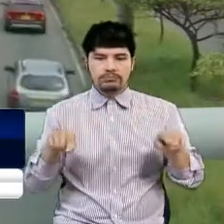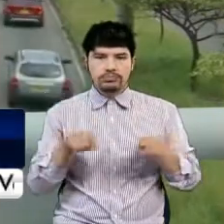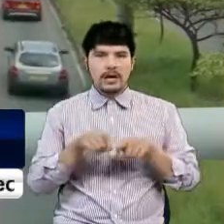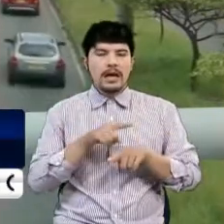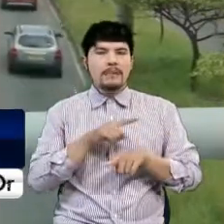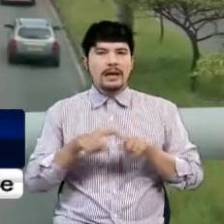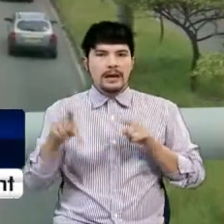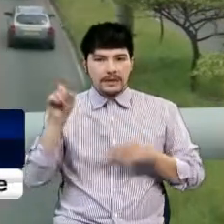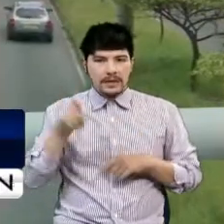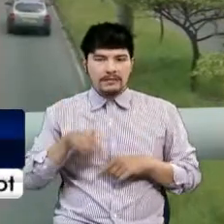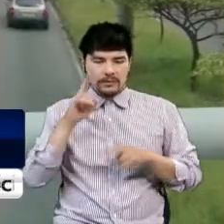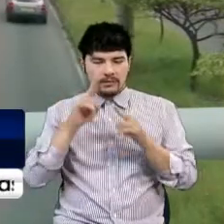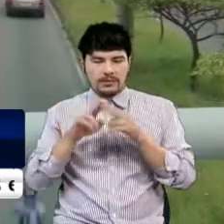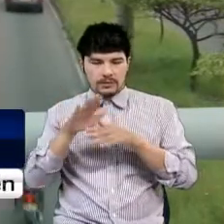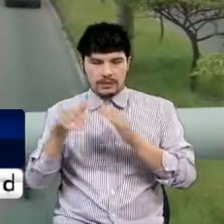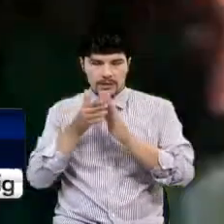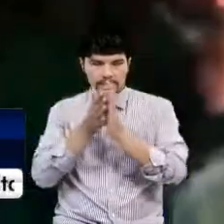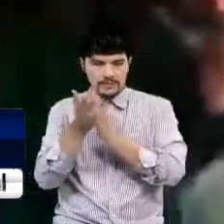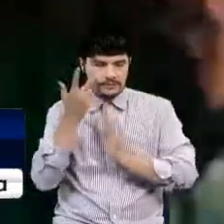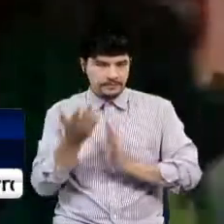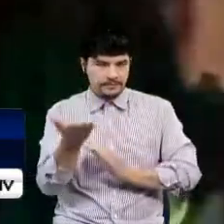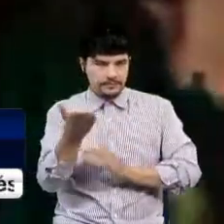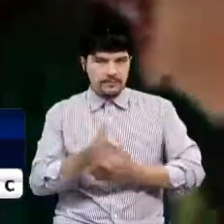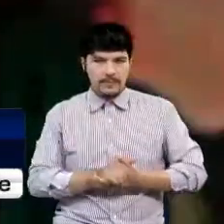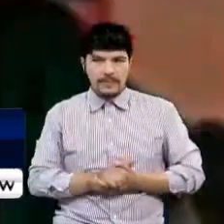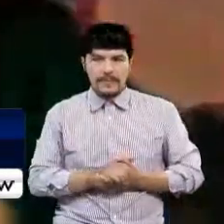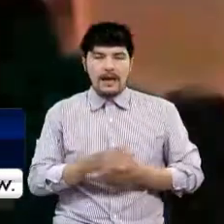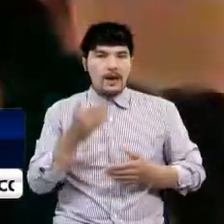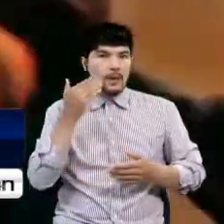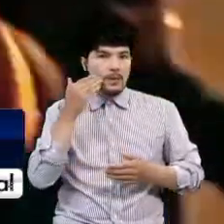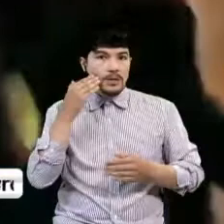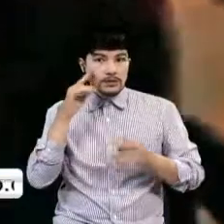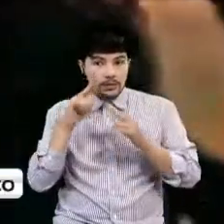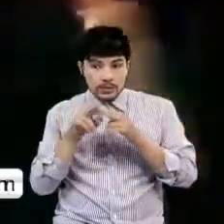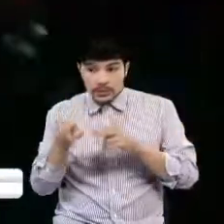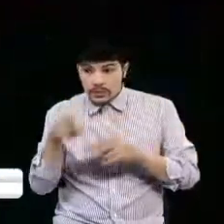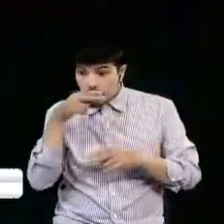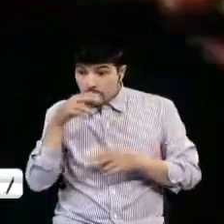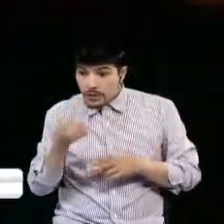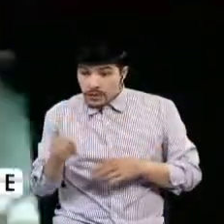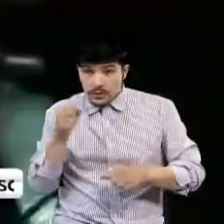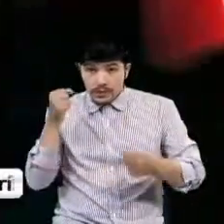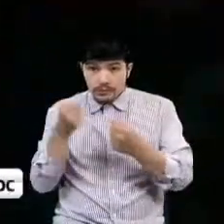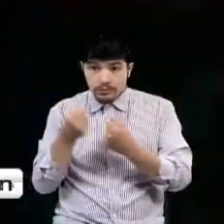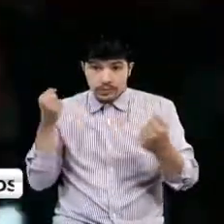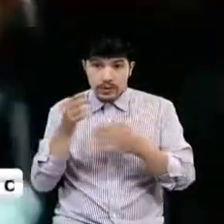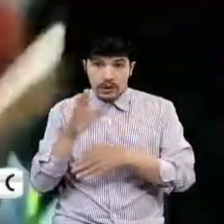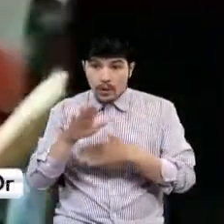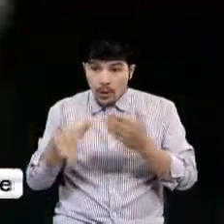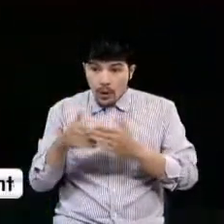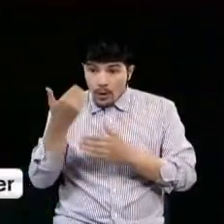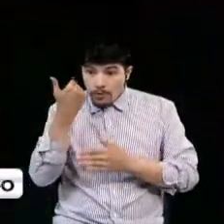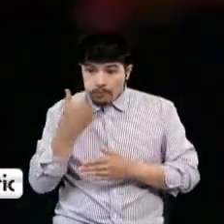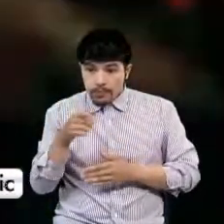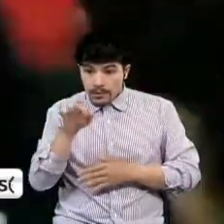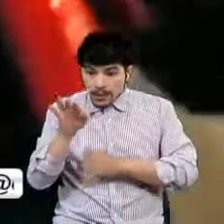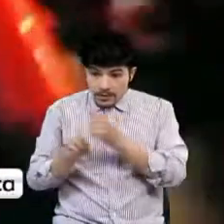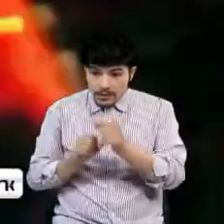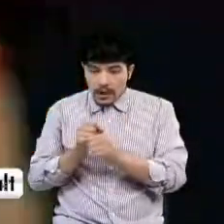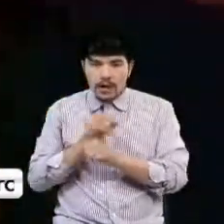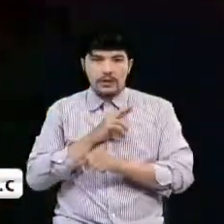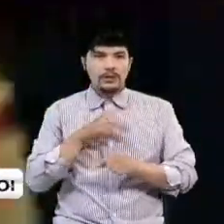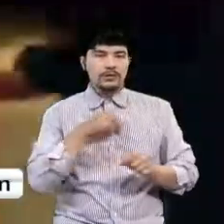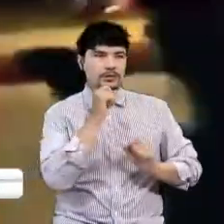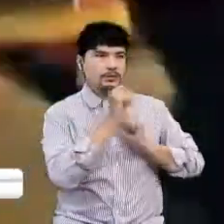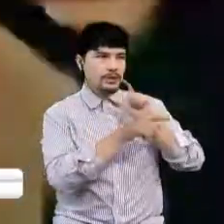los detalles en el siguiente informe al conocerse que los ocupantes del vehículo accidentado eran todos menores de edad consultamos